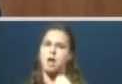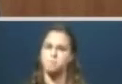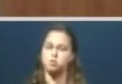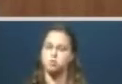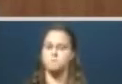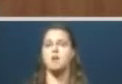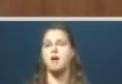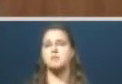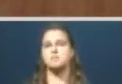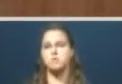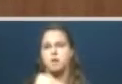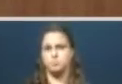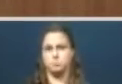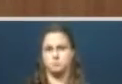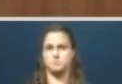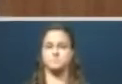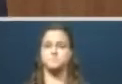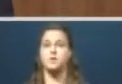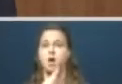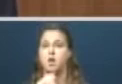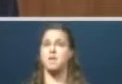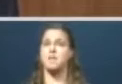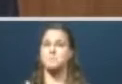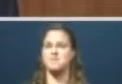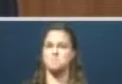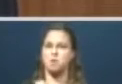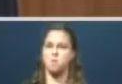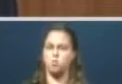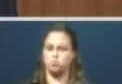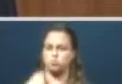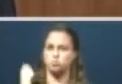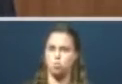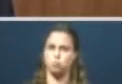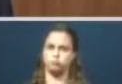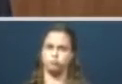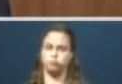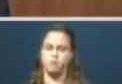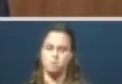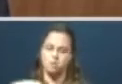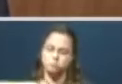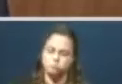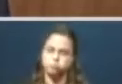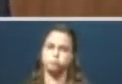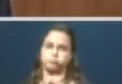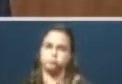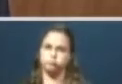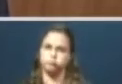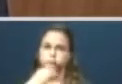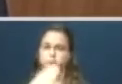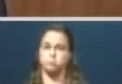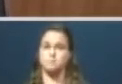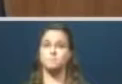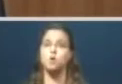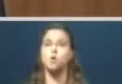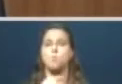del sector ahora se abre un periodo de trabajo intenso para el desarrollo de sus contenidos por su parte la